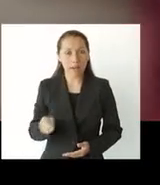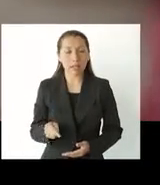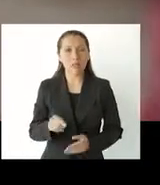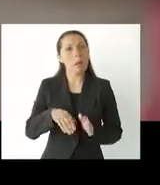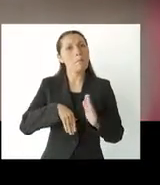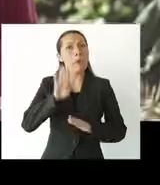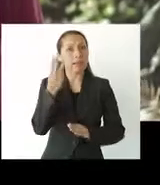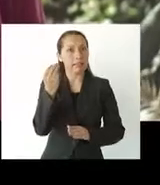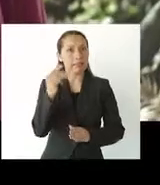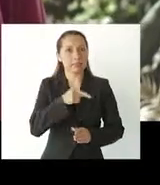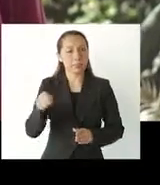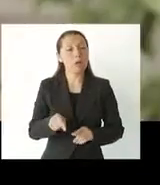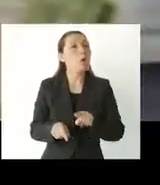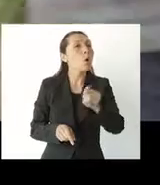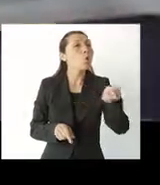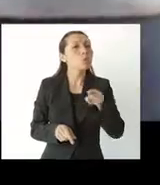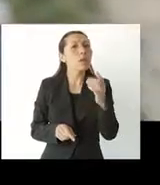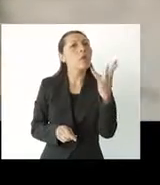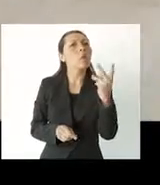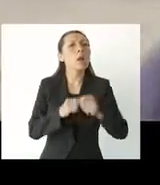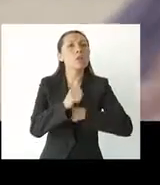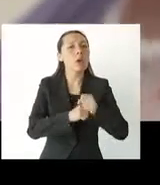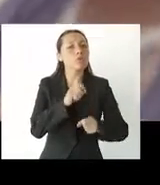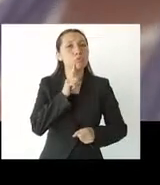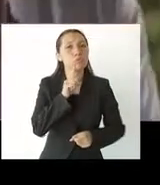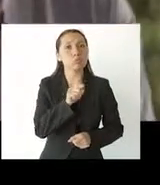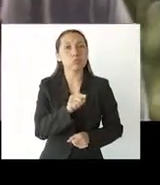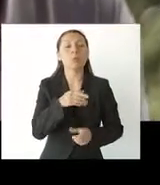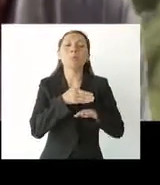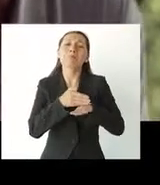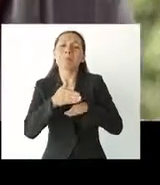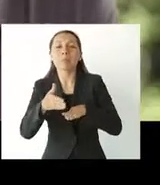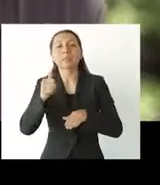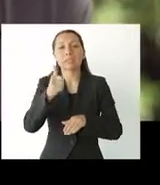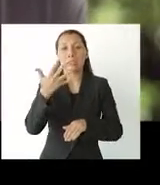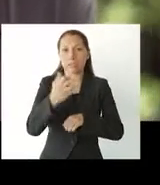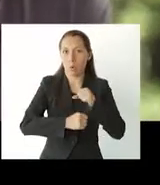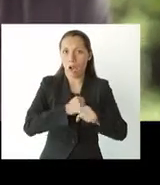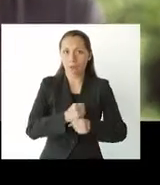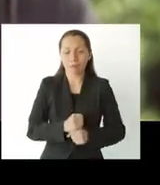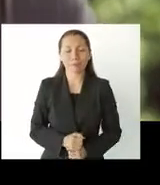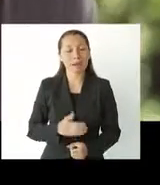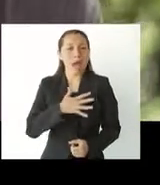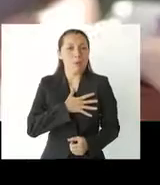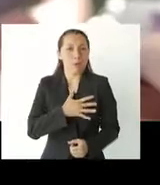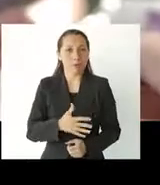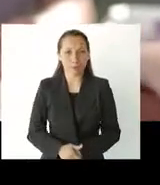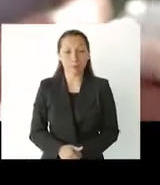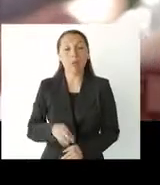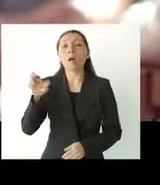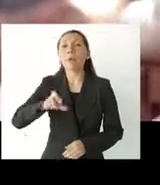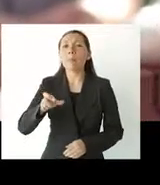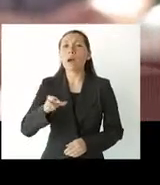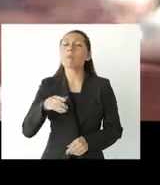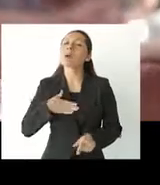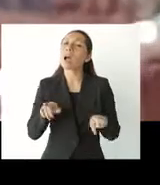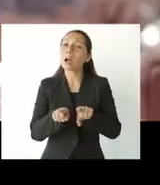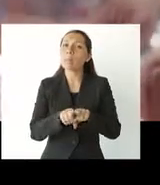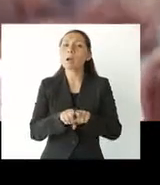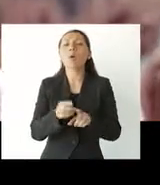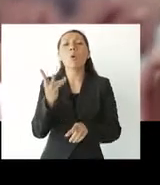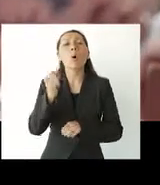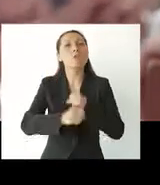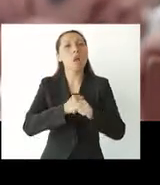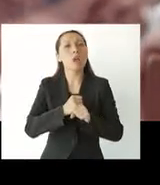semanas Más de 13 semanas ¿Y ustedes cuántos años tienen? Pasadito los 65, mi amor Papá, mi